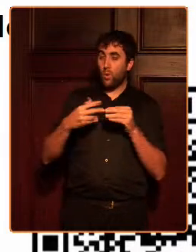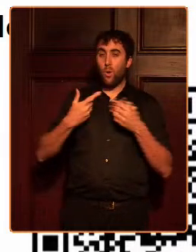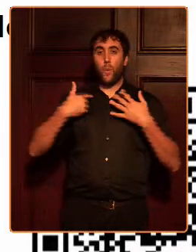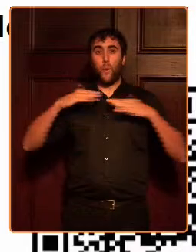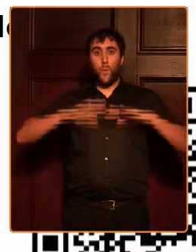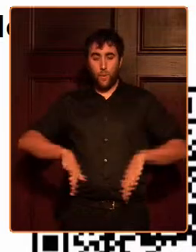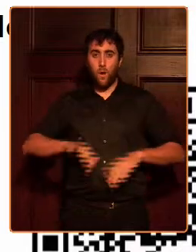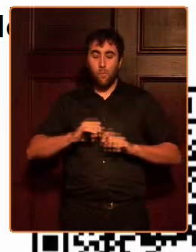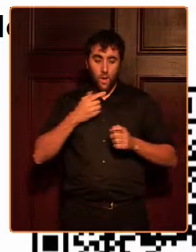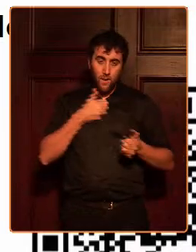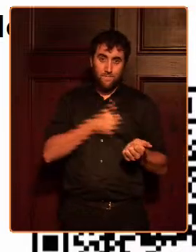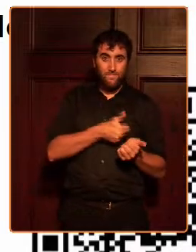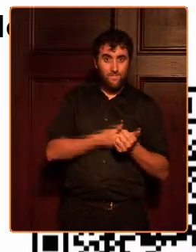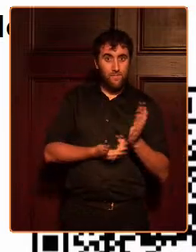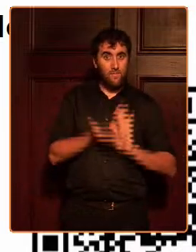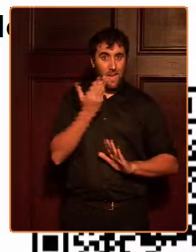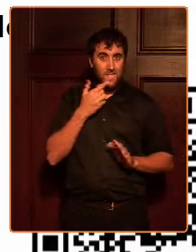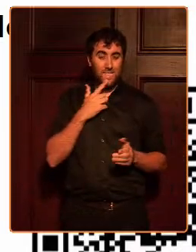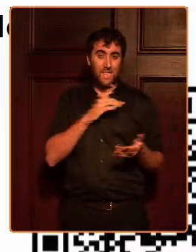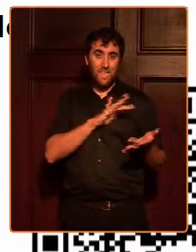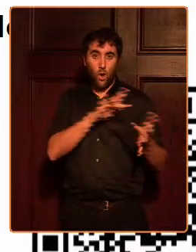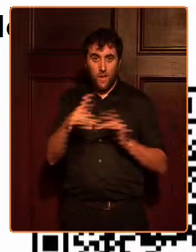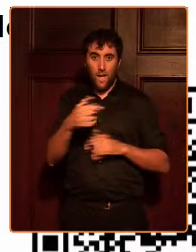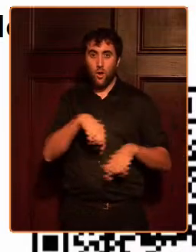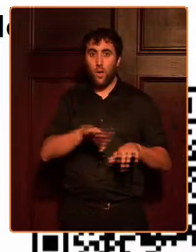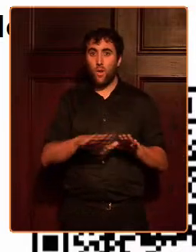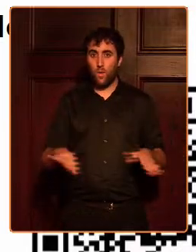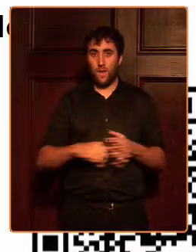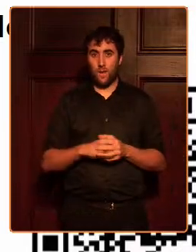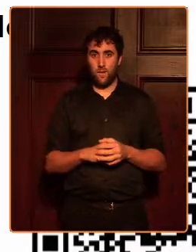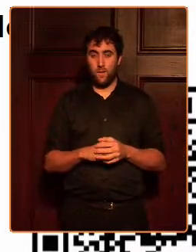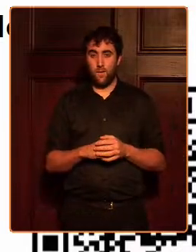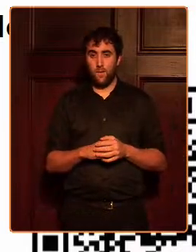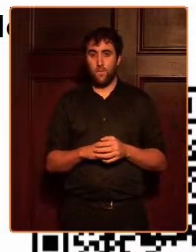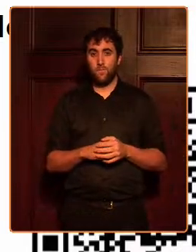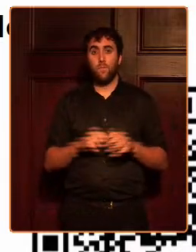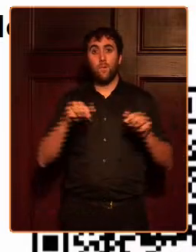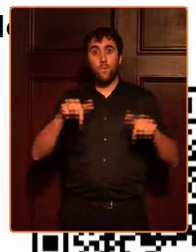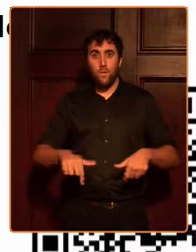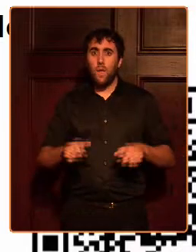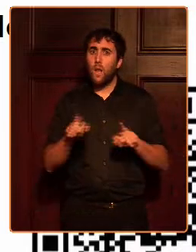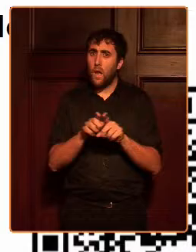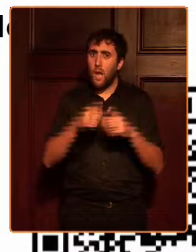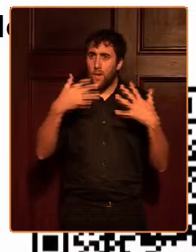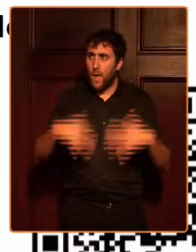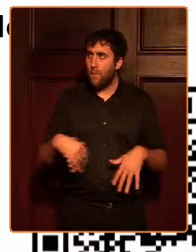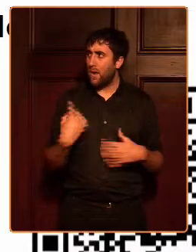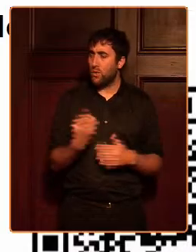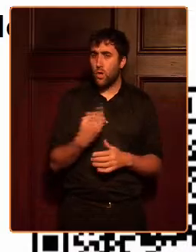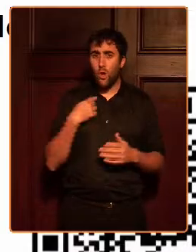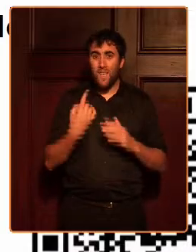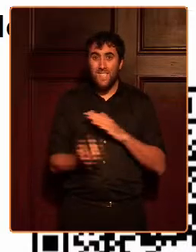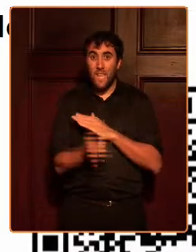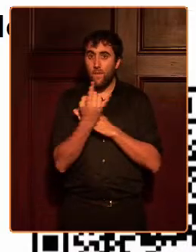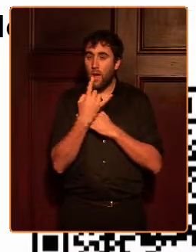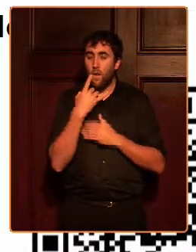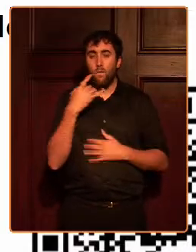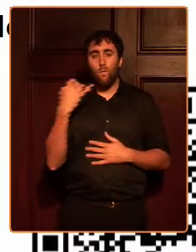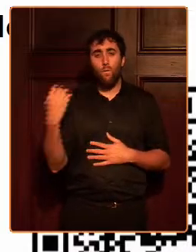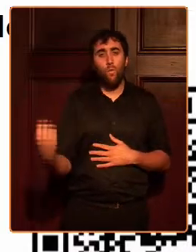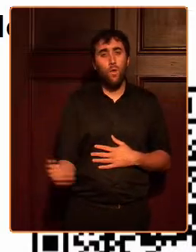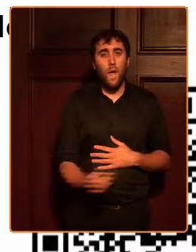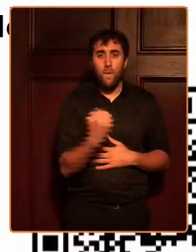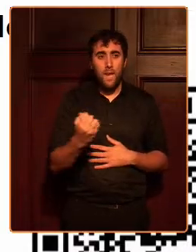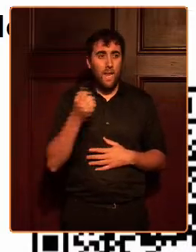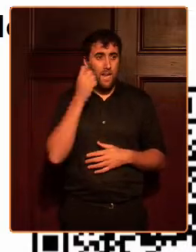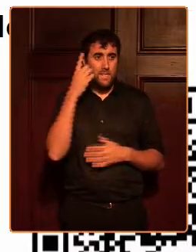otro término que no se suele conectar con la conversación sobre la inteligencia artificial y que, sin embargo, para nosotros en Ceibal es fundamental. Es, de hecho,